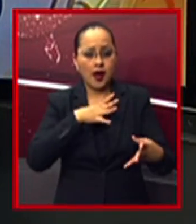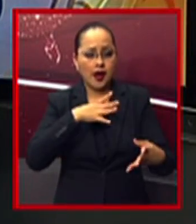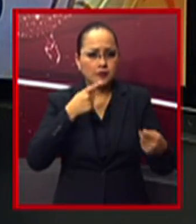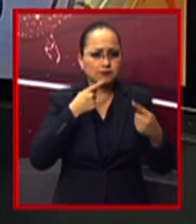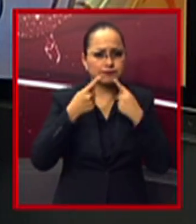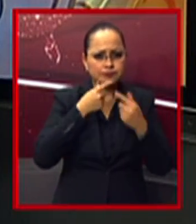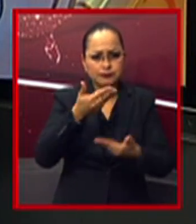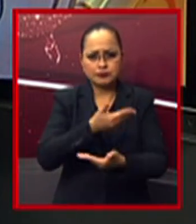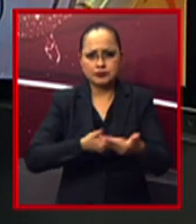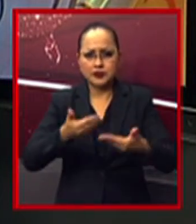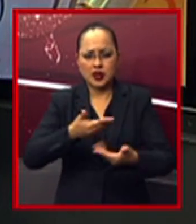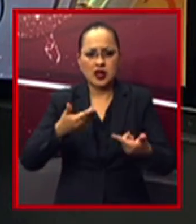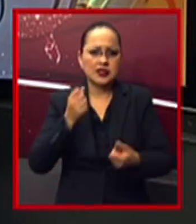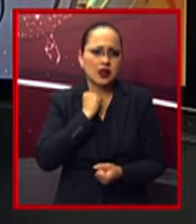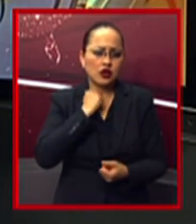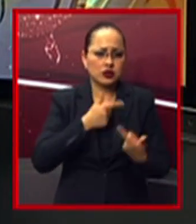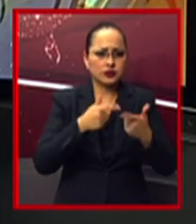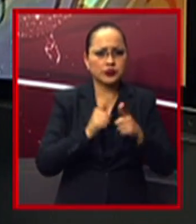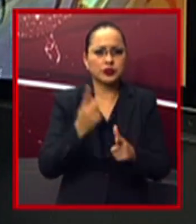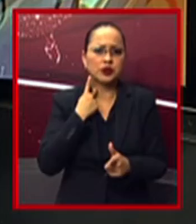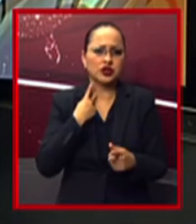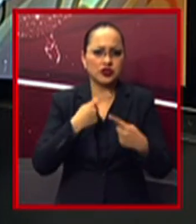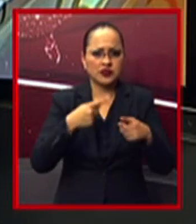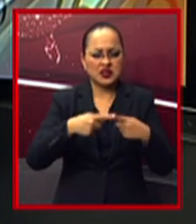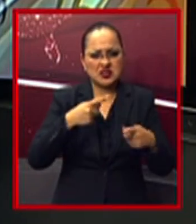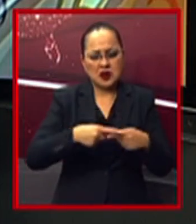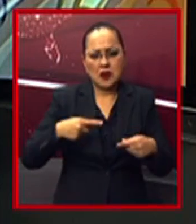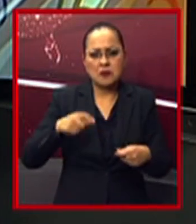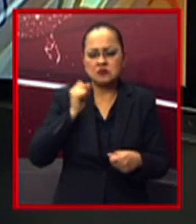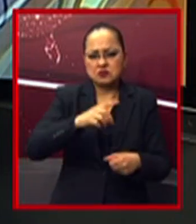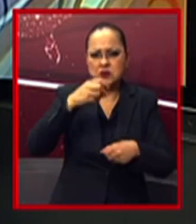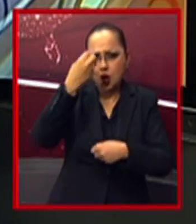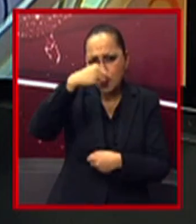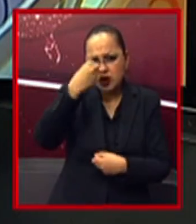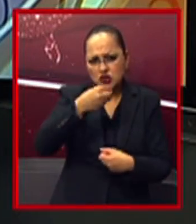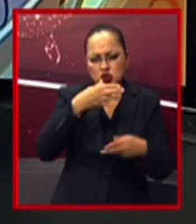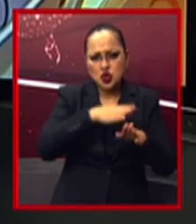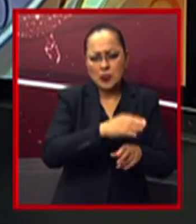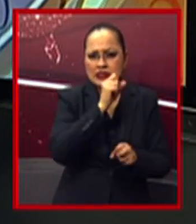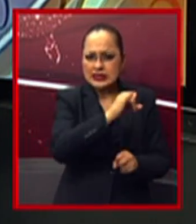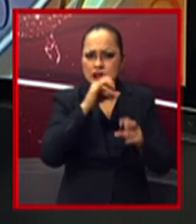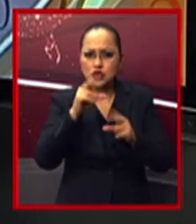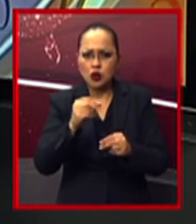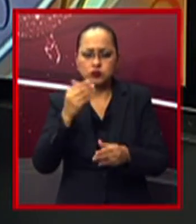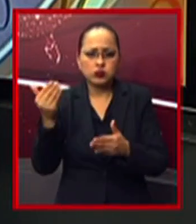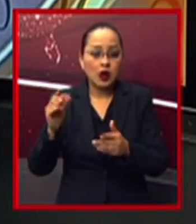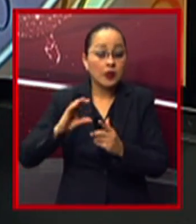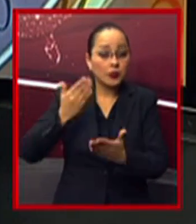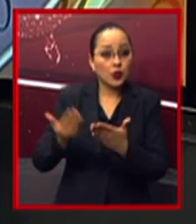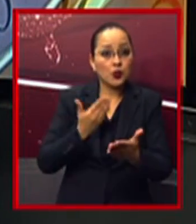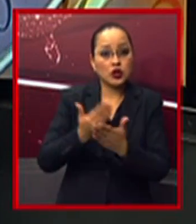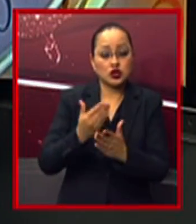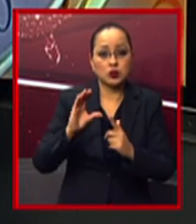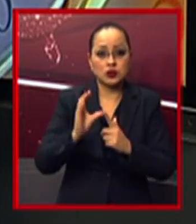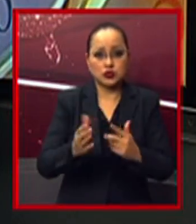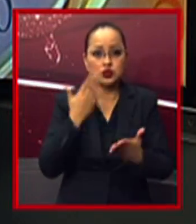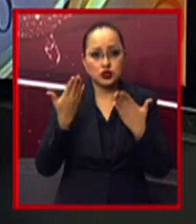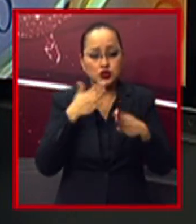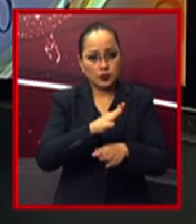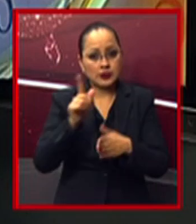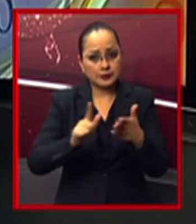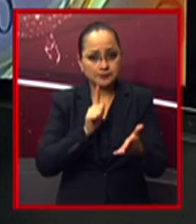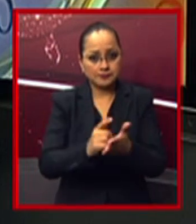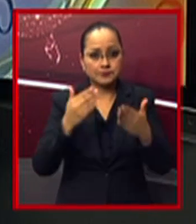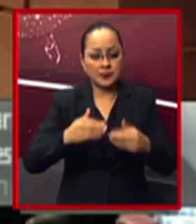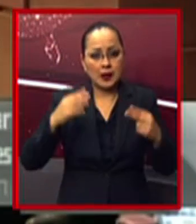grupos parlamentarios expusieron sus posiciones a favor y en contra de este dictamen propuesto por las comisiones de estudios legislativos, Marina,